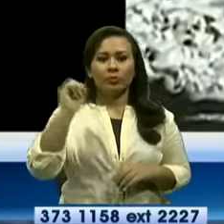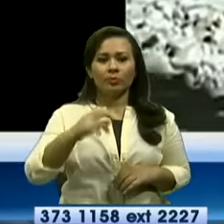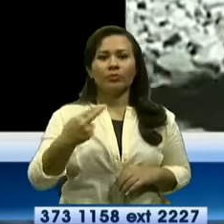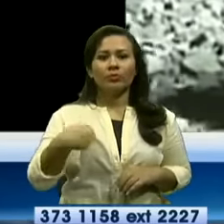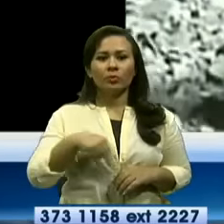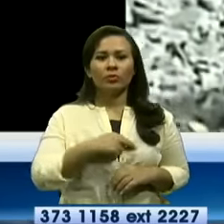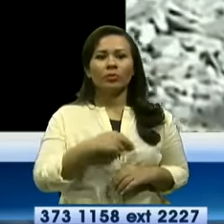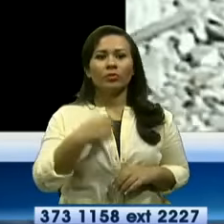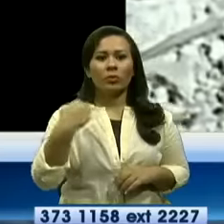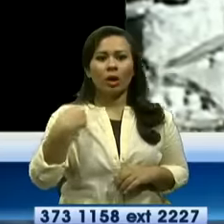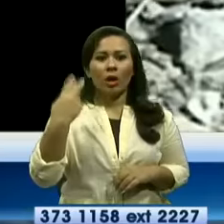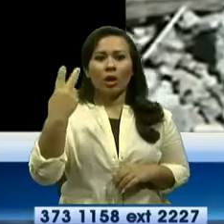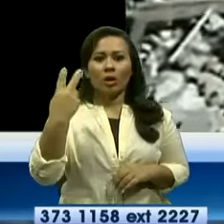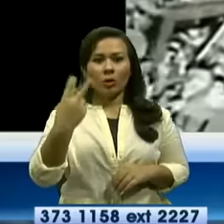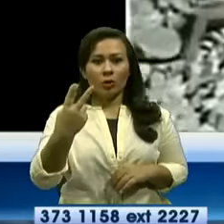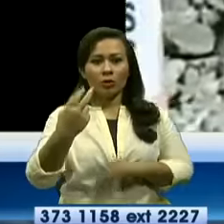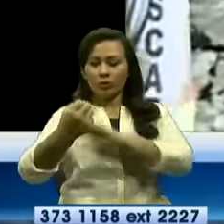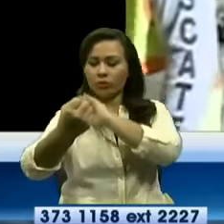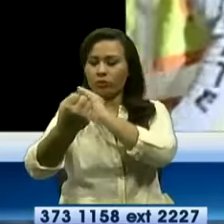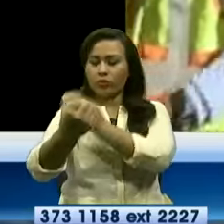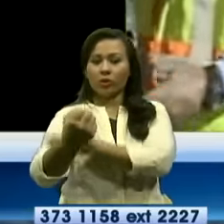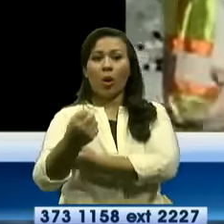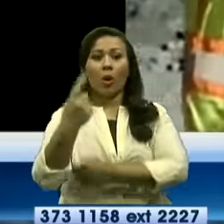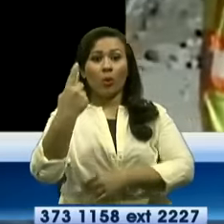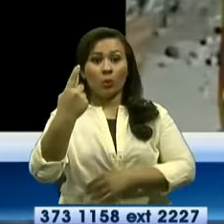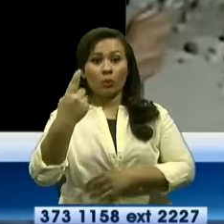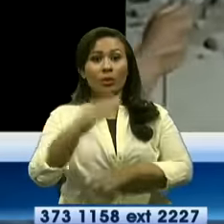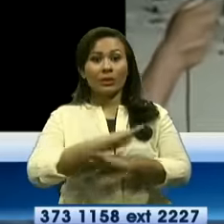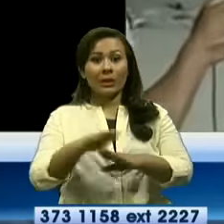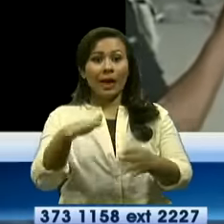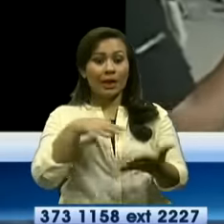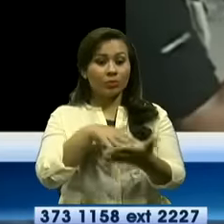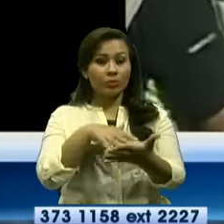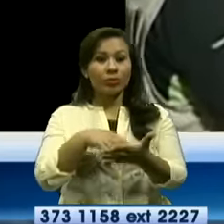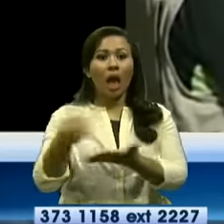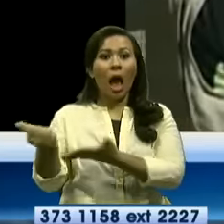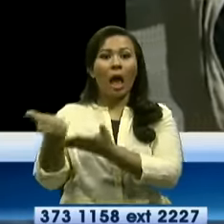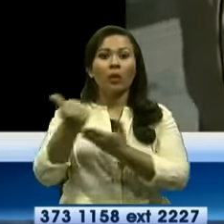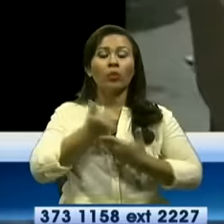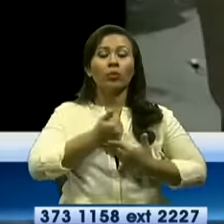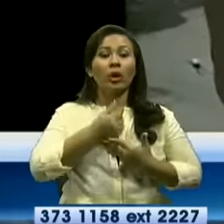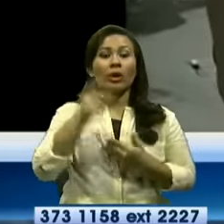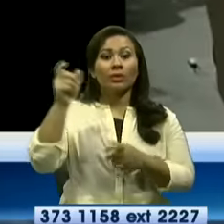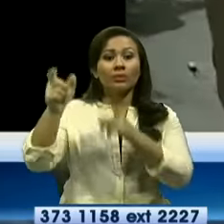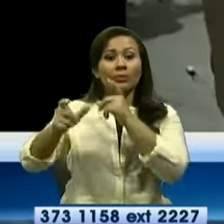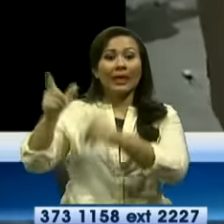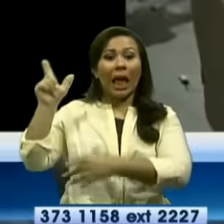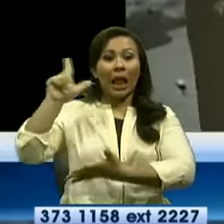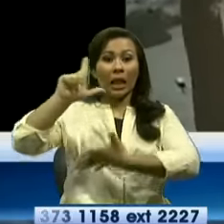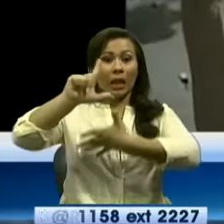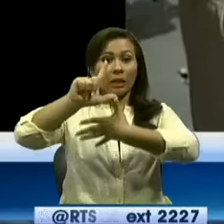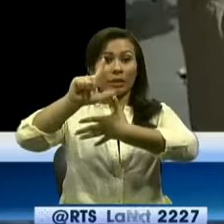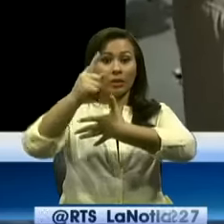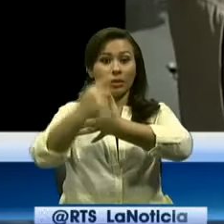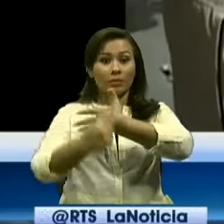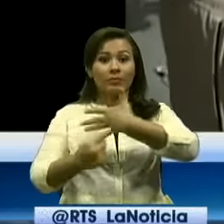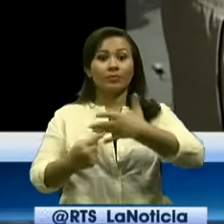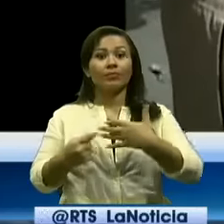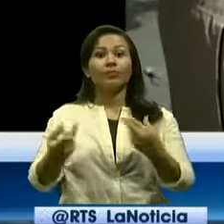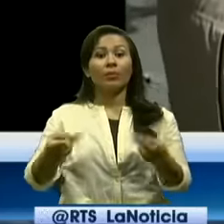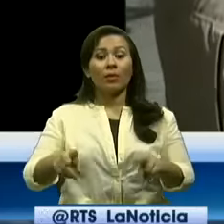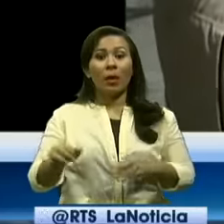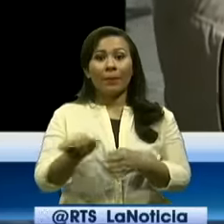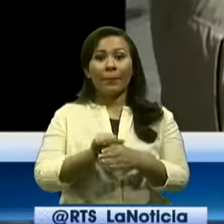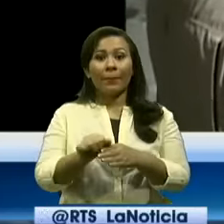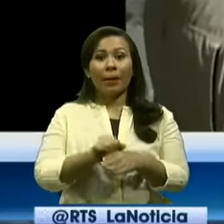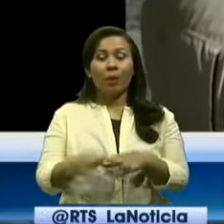tenemos dos certezas o dos fortalezas. La una, que hemos podido entrenar a otros cuerpos bomberos a nivel Latinoamérica, y otra que hemos participado en